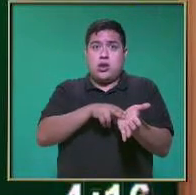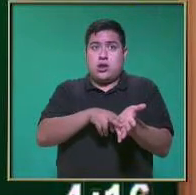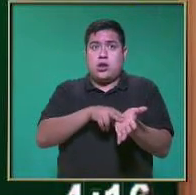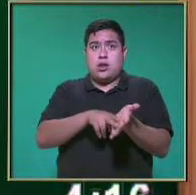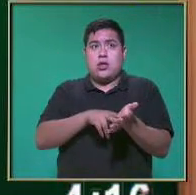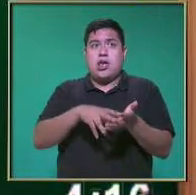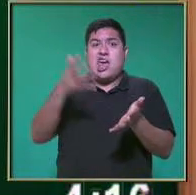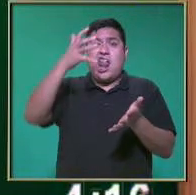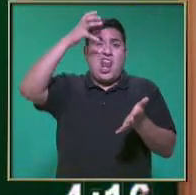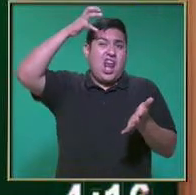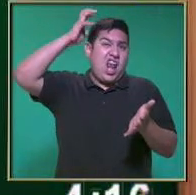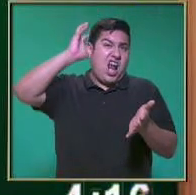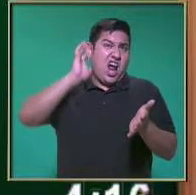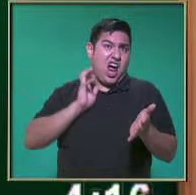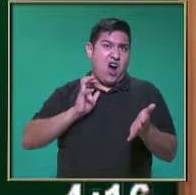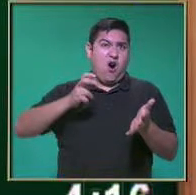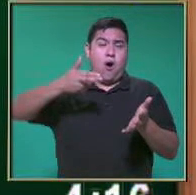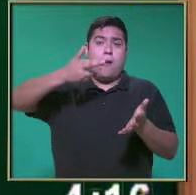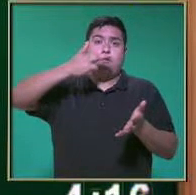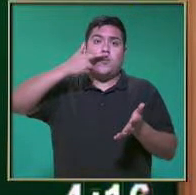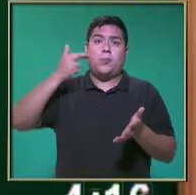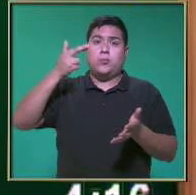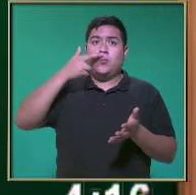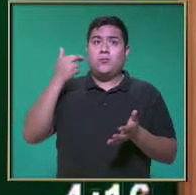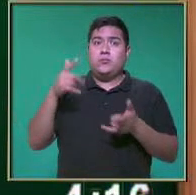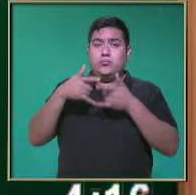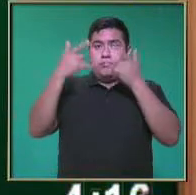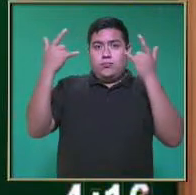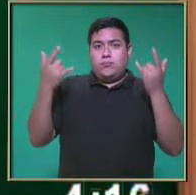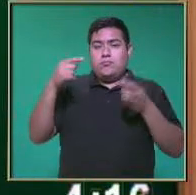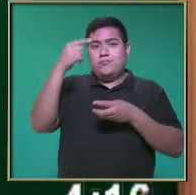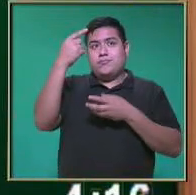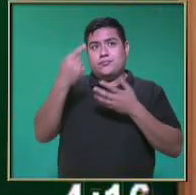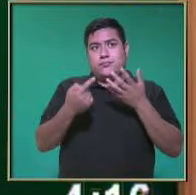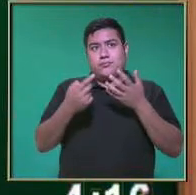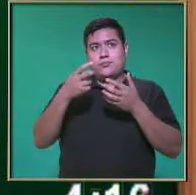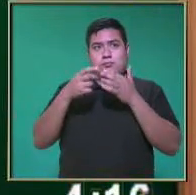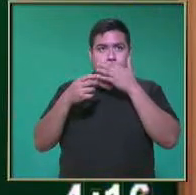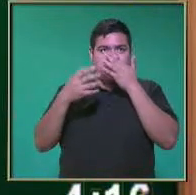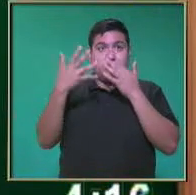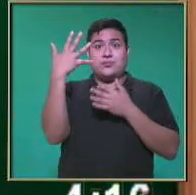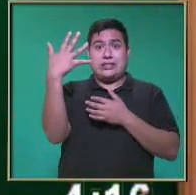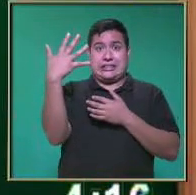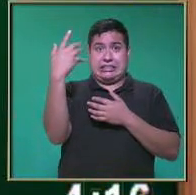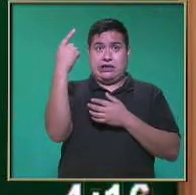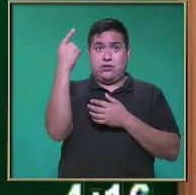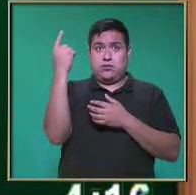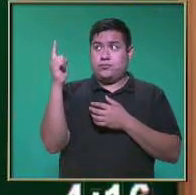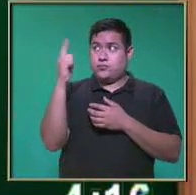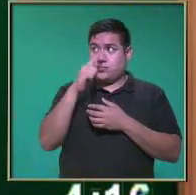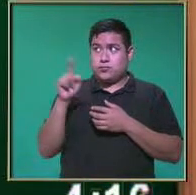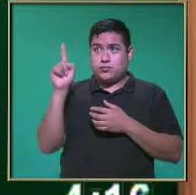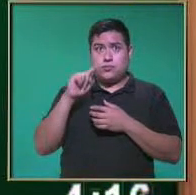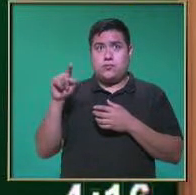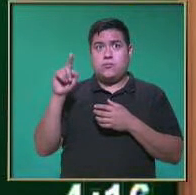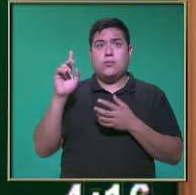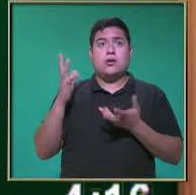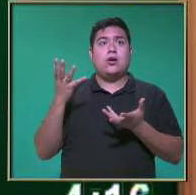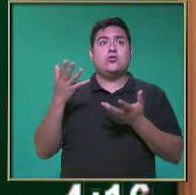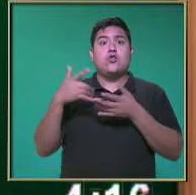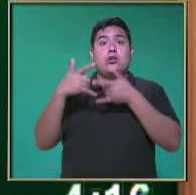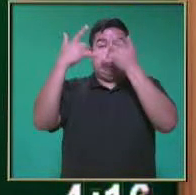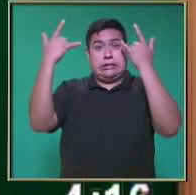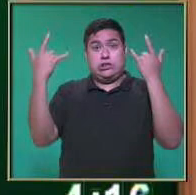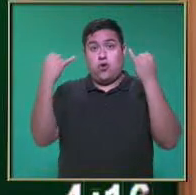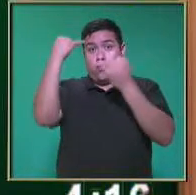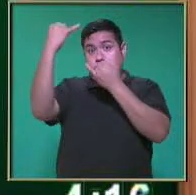Lion and the Mouse. Ok, tenemos el León y el Ratón. Esas son fábulas, dijimos que la característica principal es que cuentan con animales